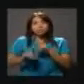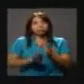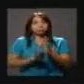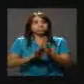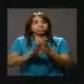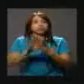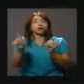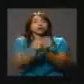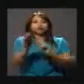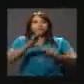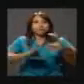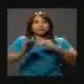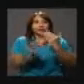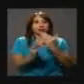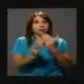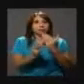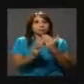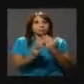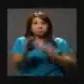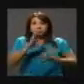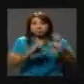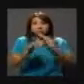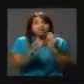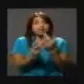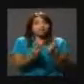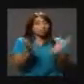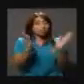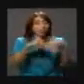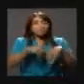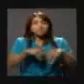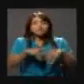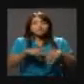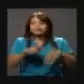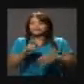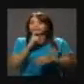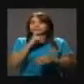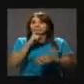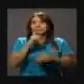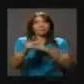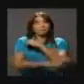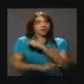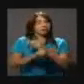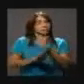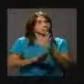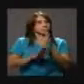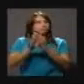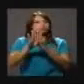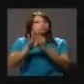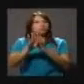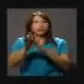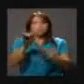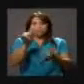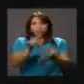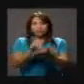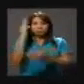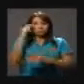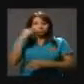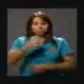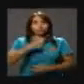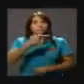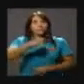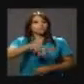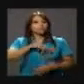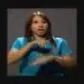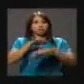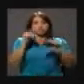tecnología. si no hay ciencia y tecnología en los países va a ser sumamente difícil avanzar. Por eso, en lo personal me